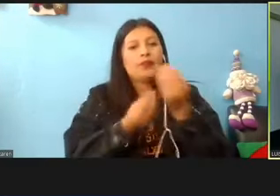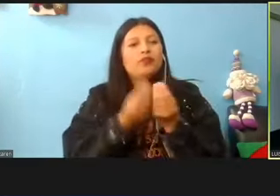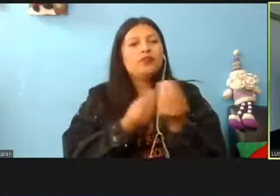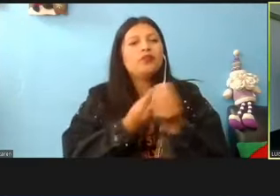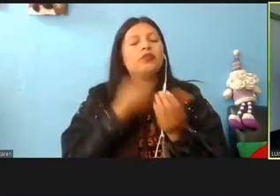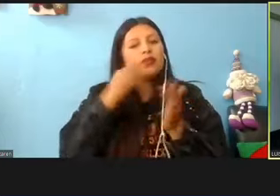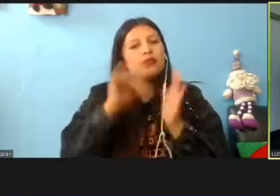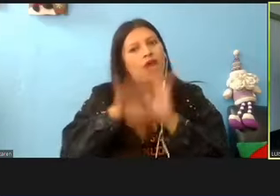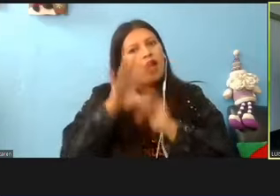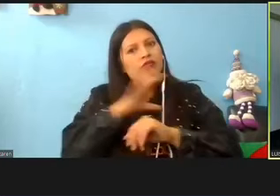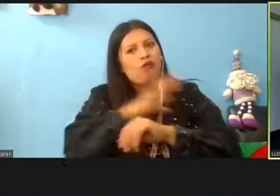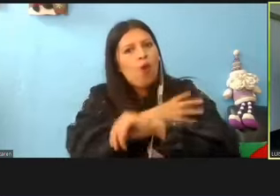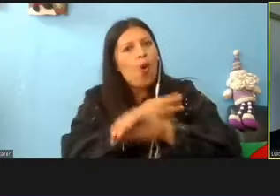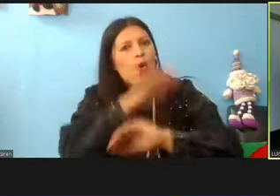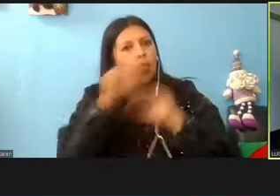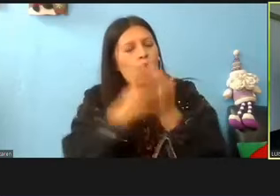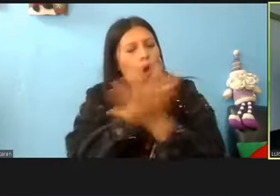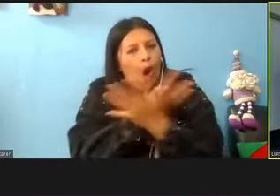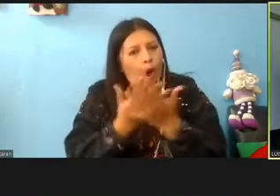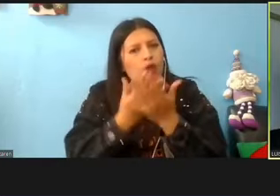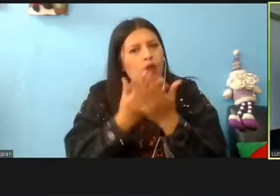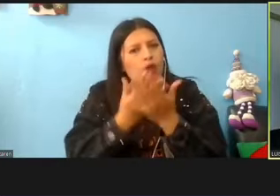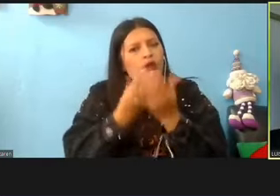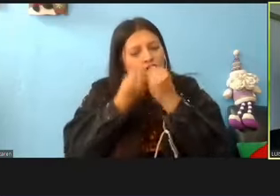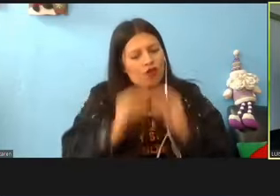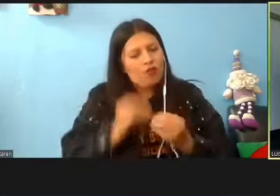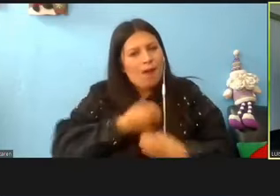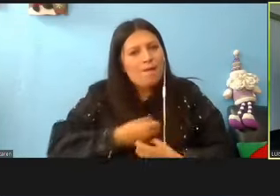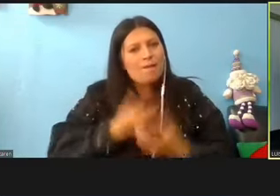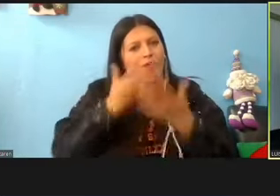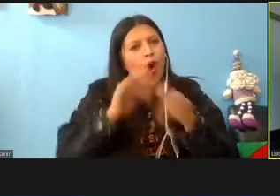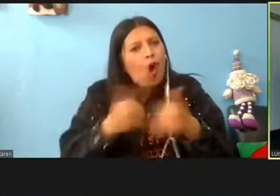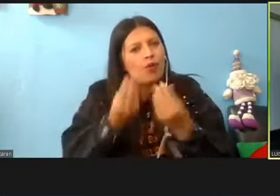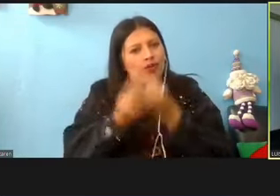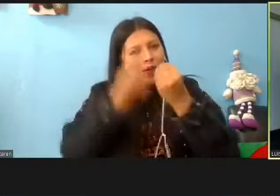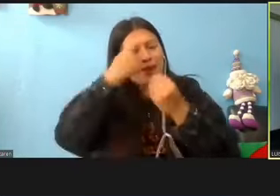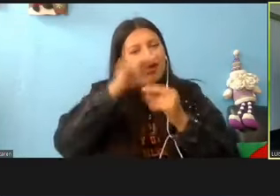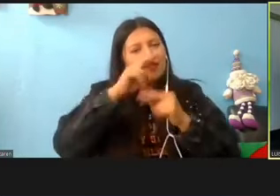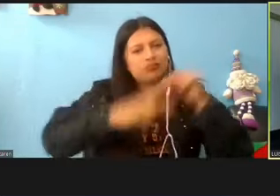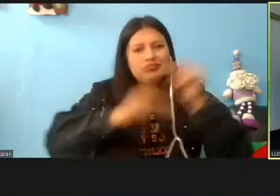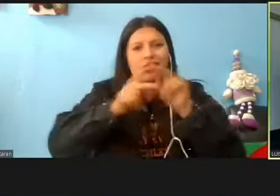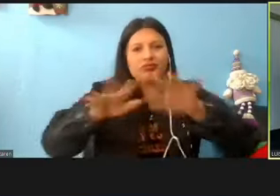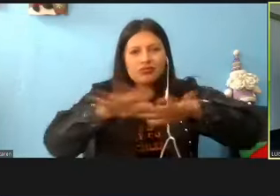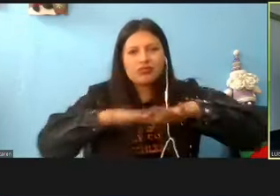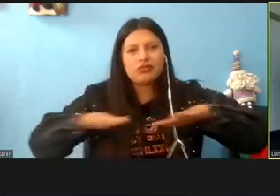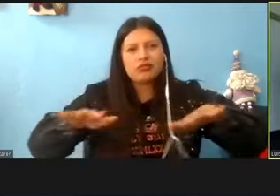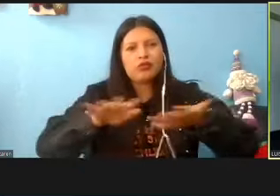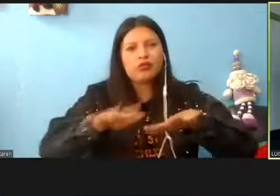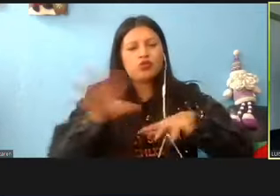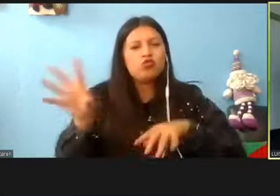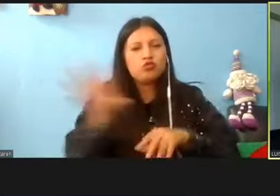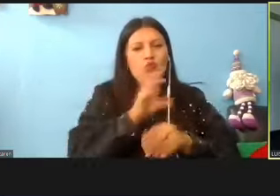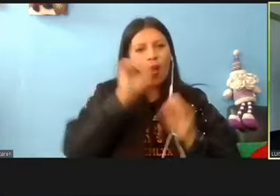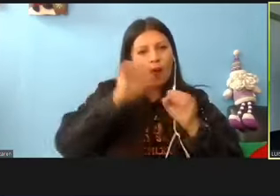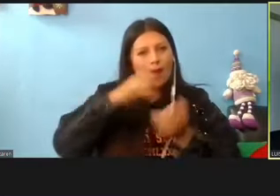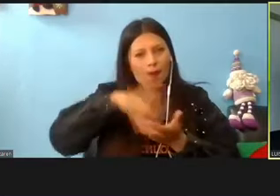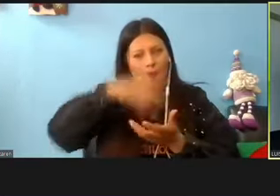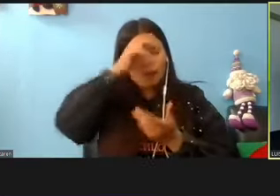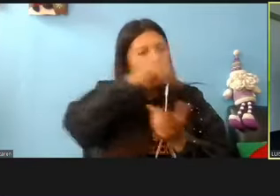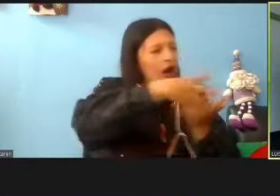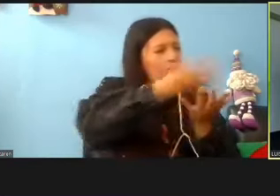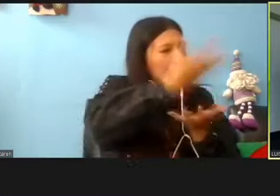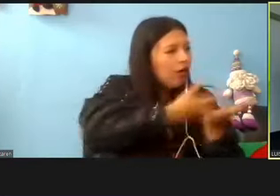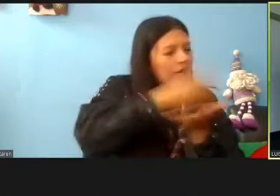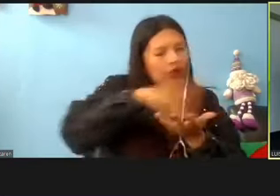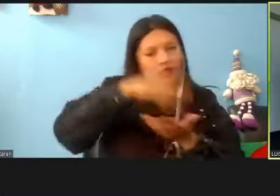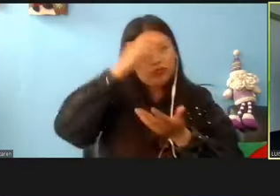estos lenguajes y todas estas formas de expresión. Entonces, ¿cómo hacer para crear un escenario en el que todos aprendamos de todos? ¿No?